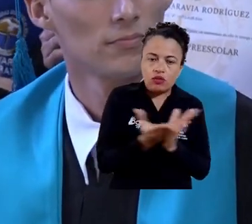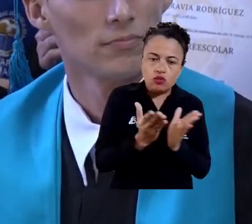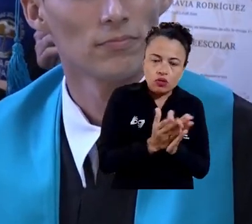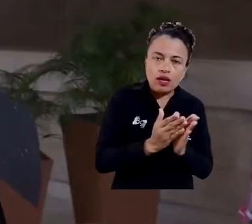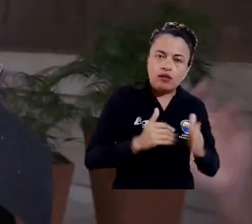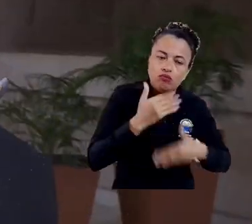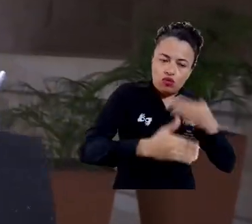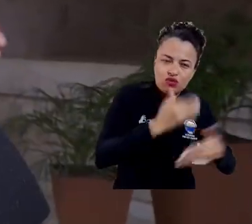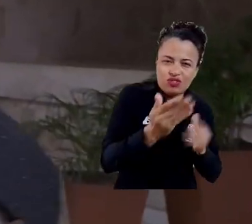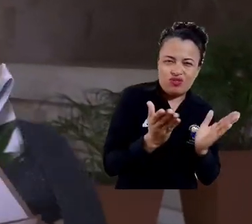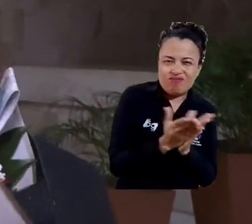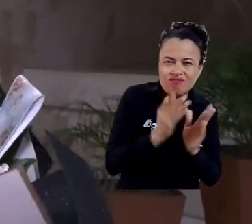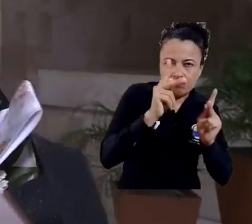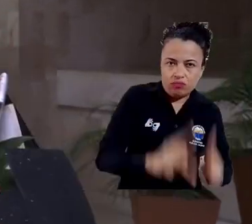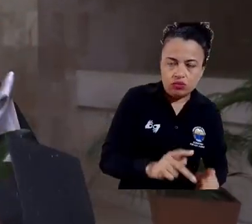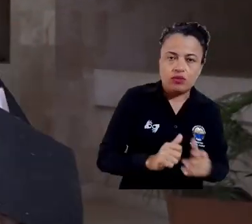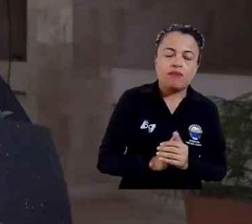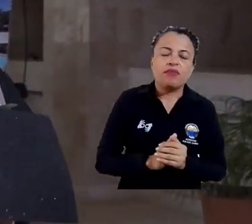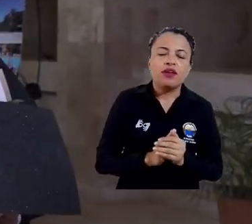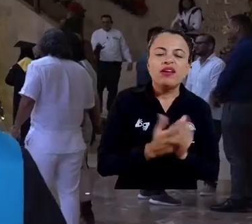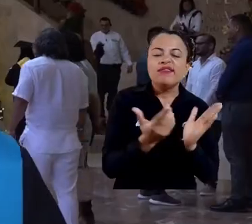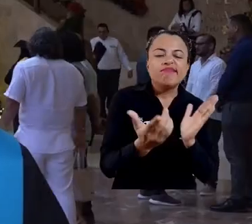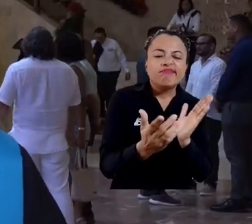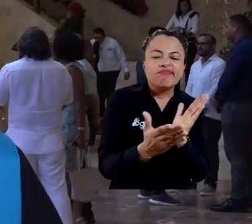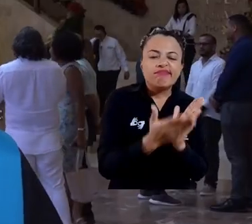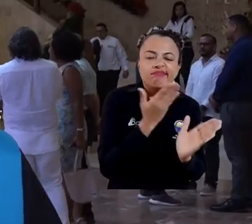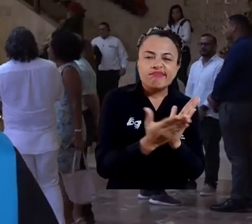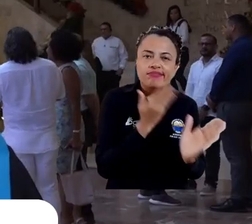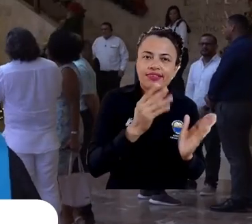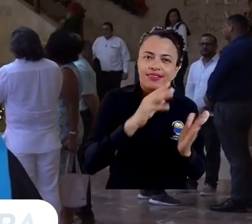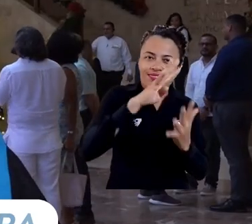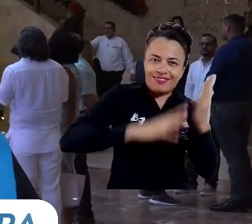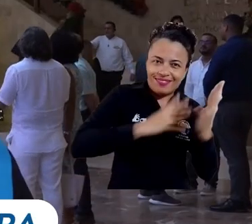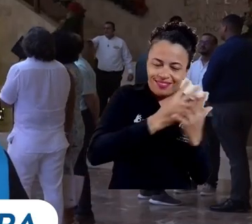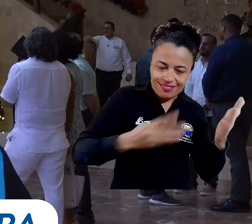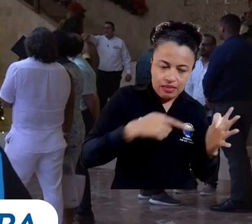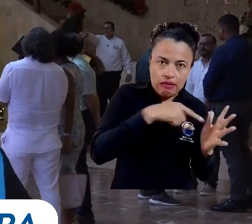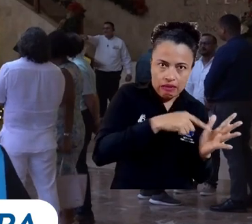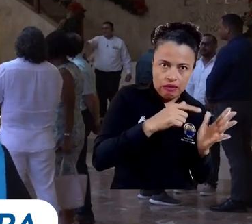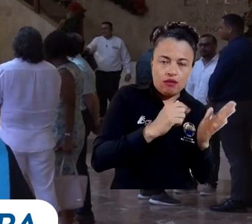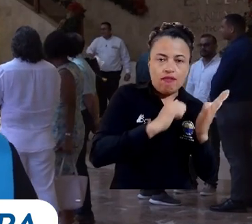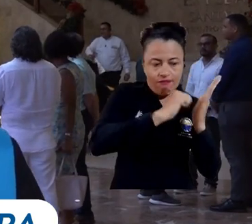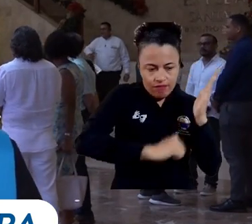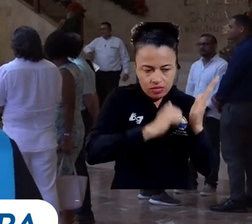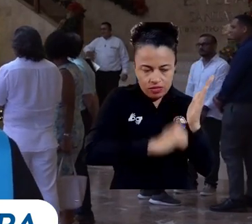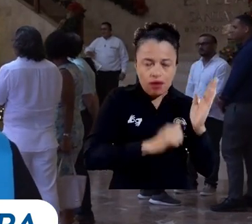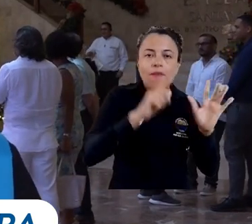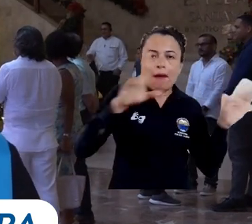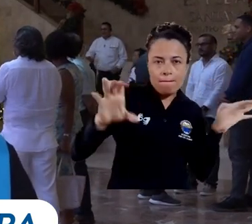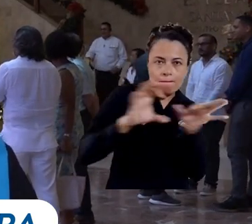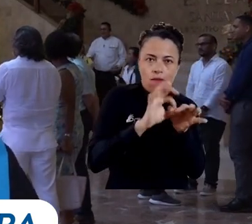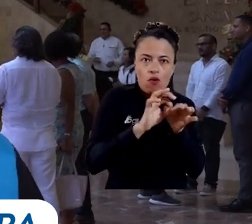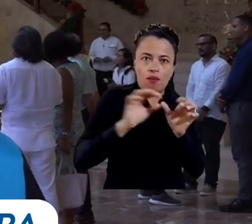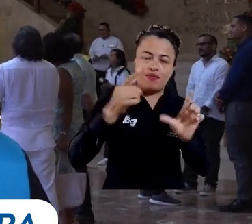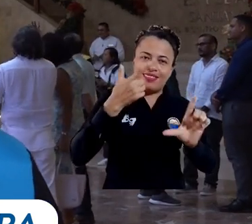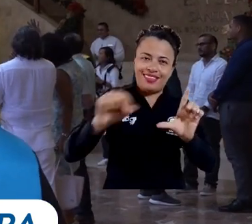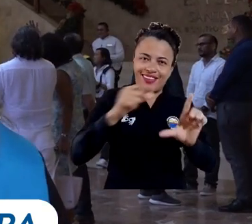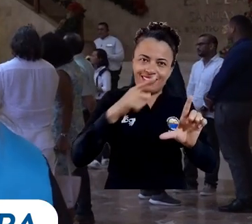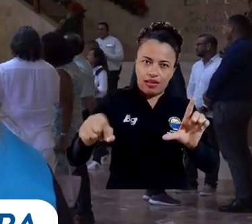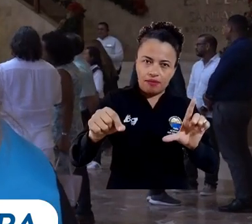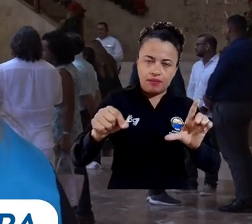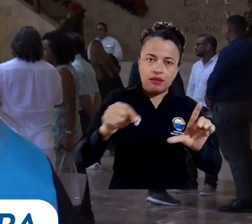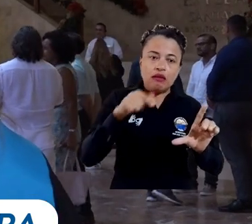grado y es su proyecto de vida en adelante. Trata de una agenda inteligente que se apoya, ella es física, pero tiene una